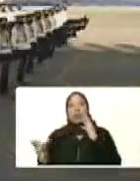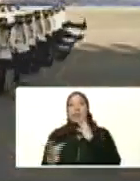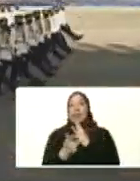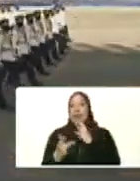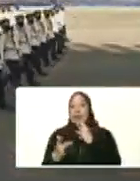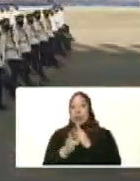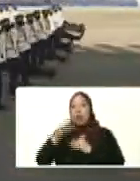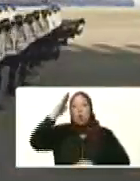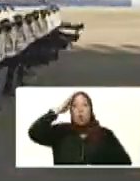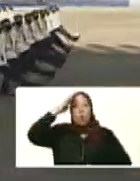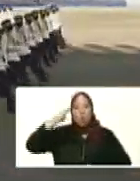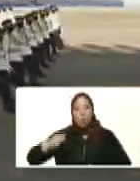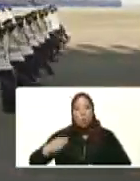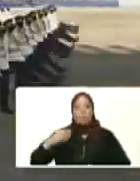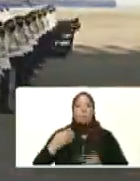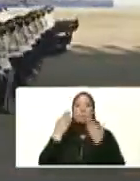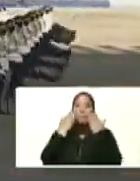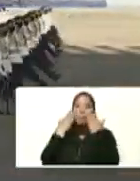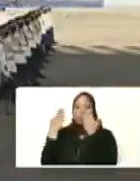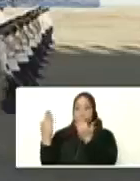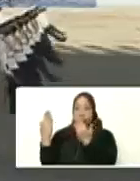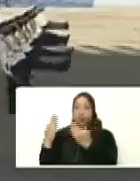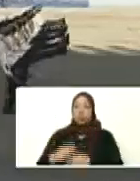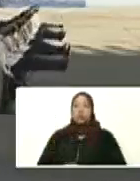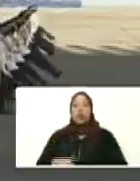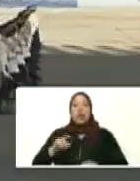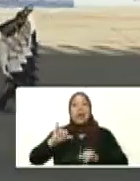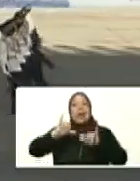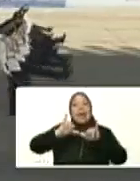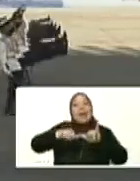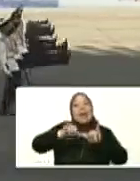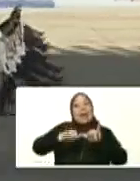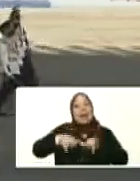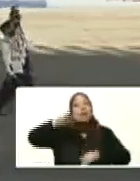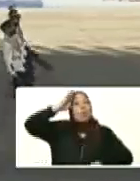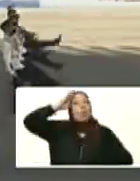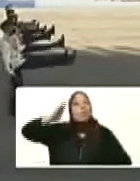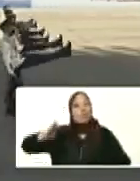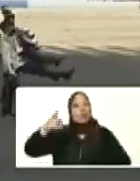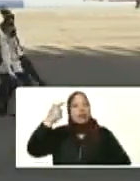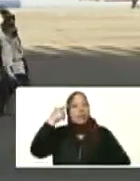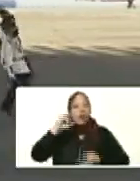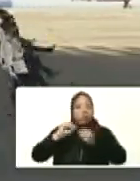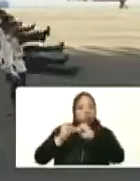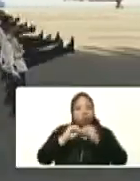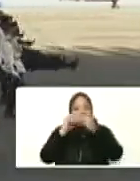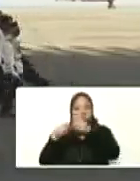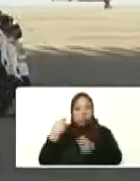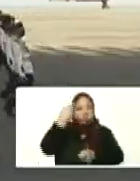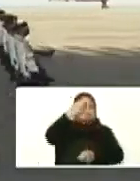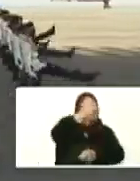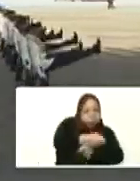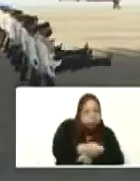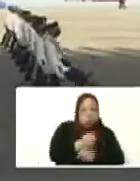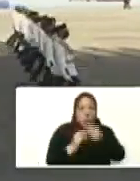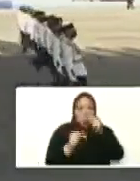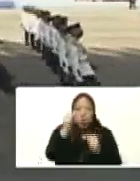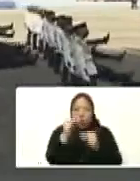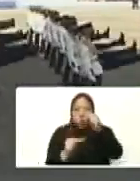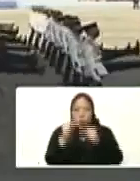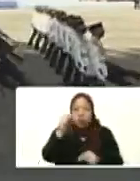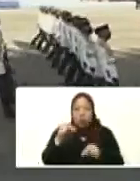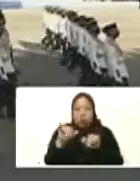del Ejército Bolivariano egresan como ingenieros militares en armamento, construcción,